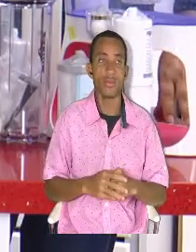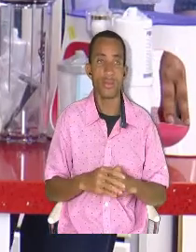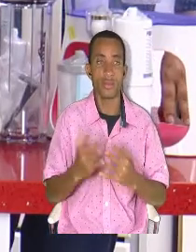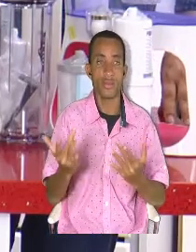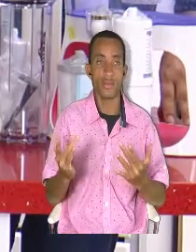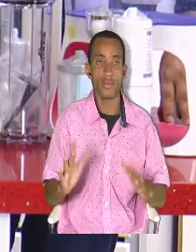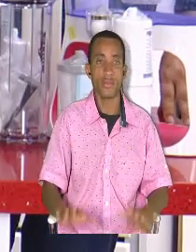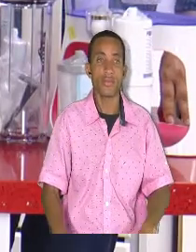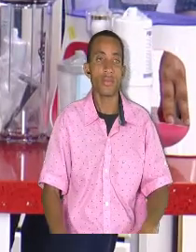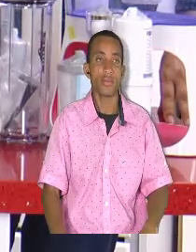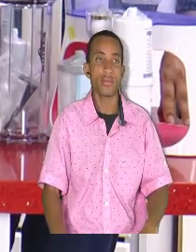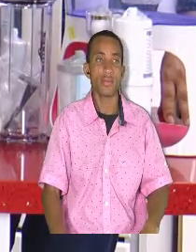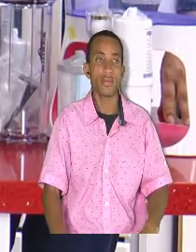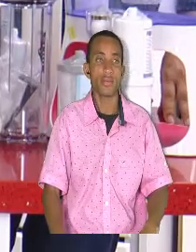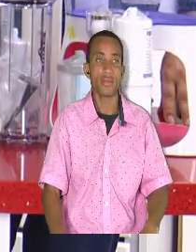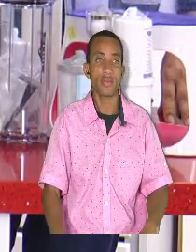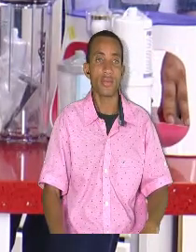momento. Perfecto.